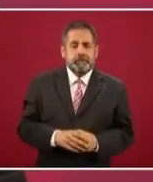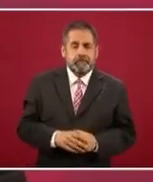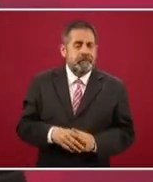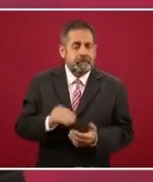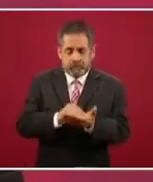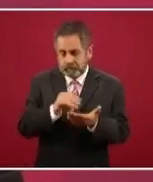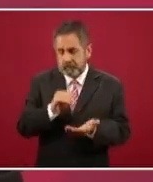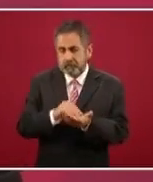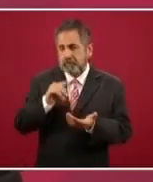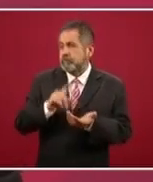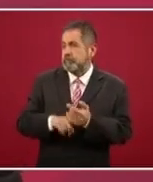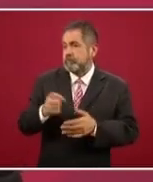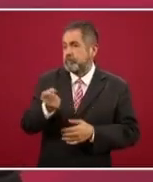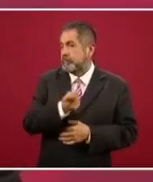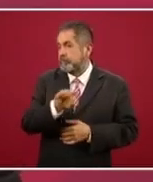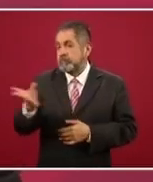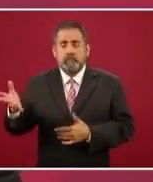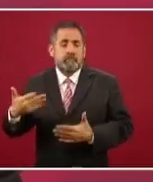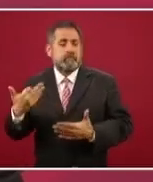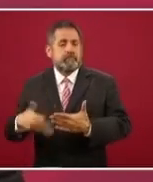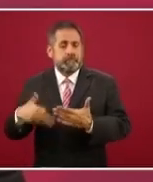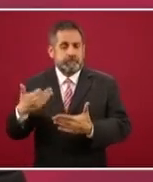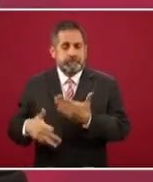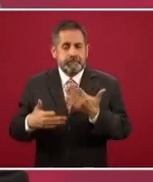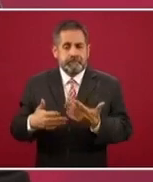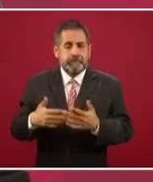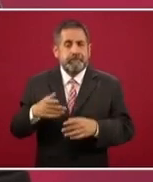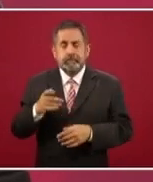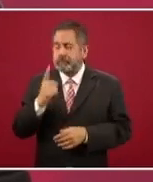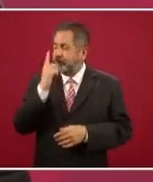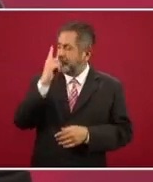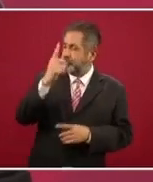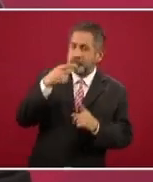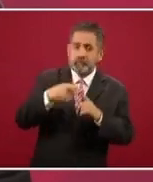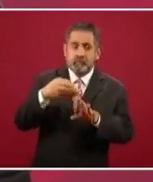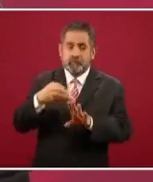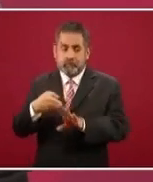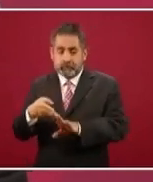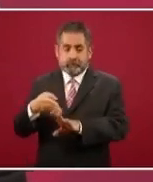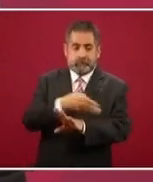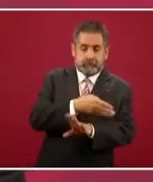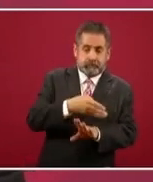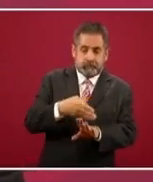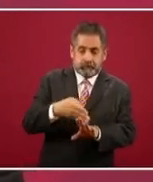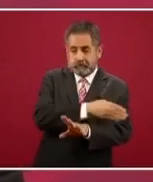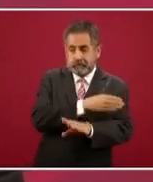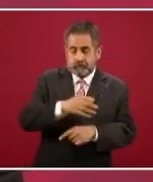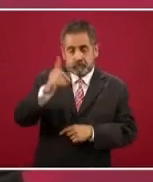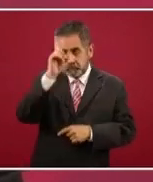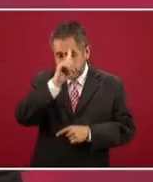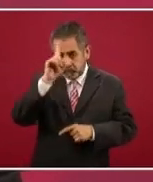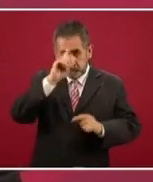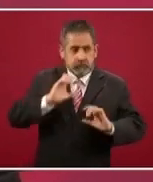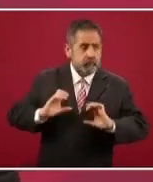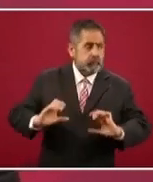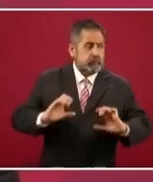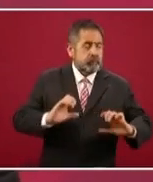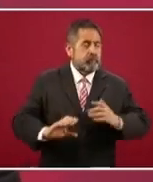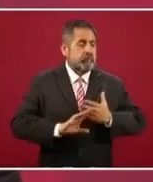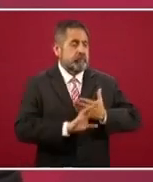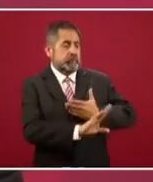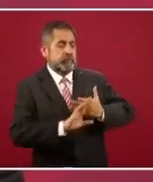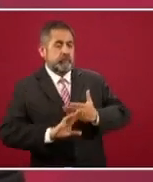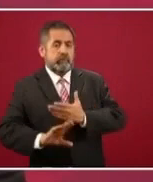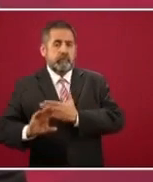Sigue siendo lo preventivo, lo que puede ayudarnos a evitar